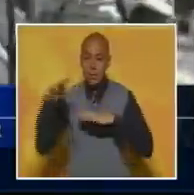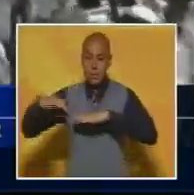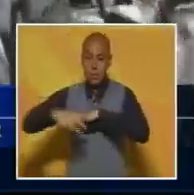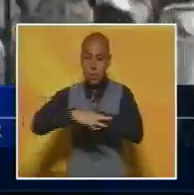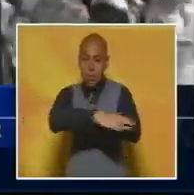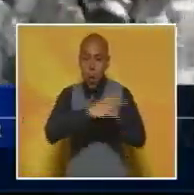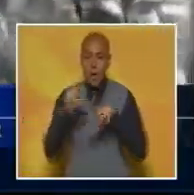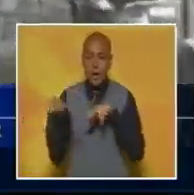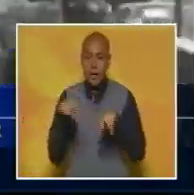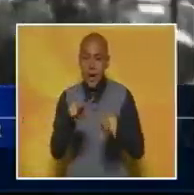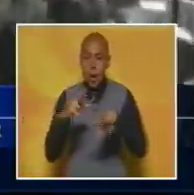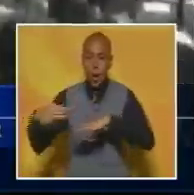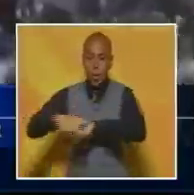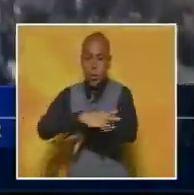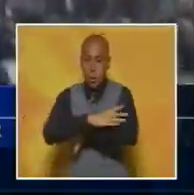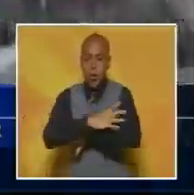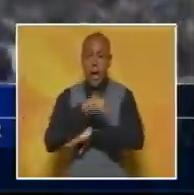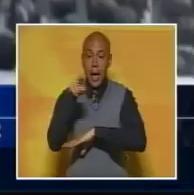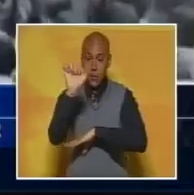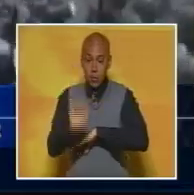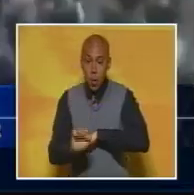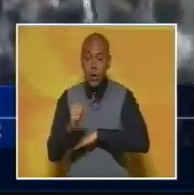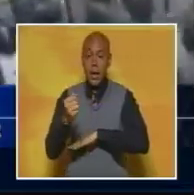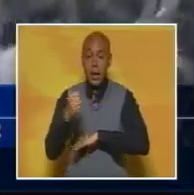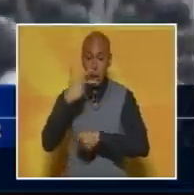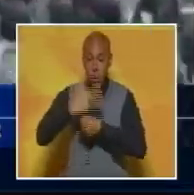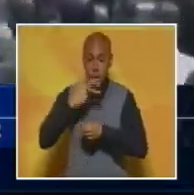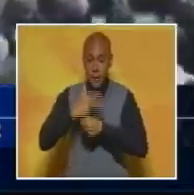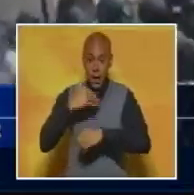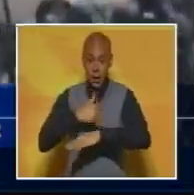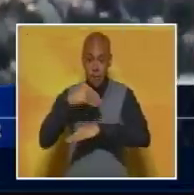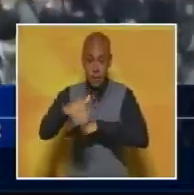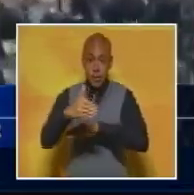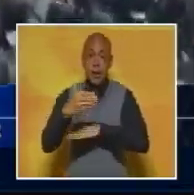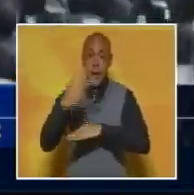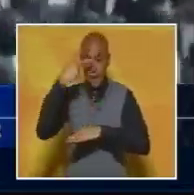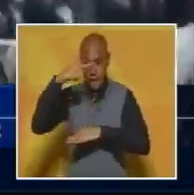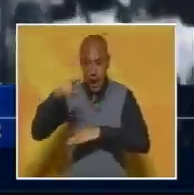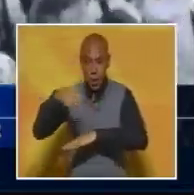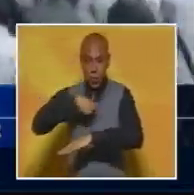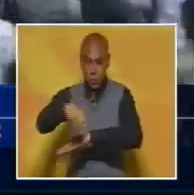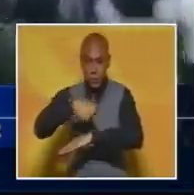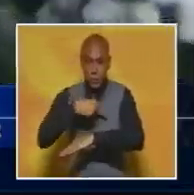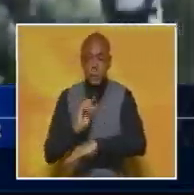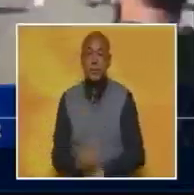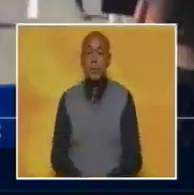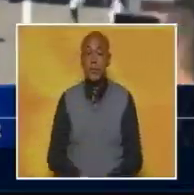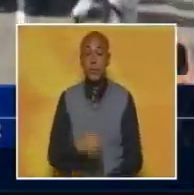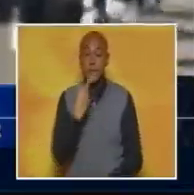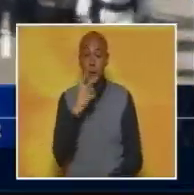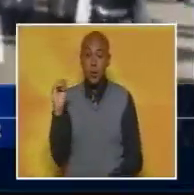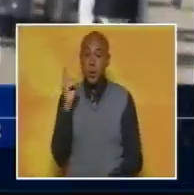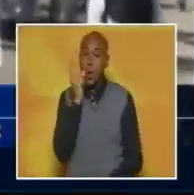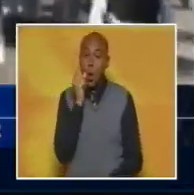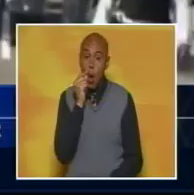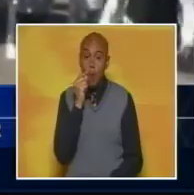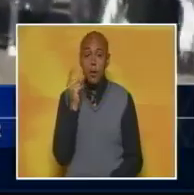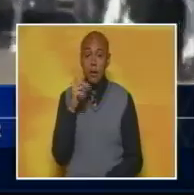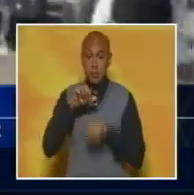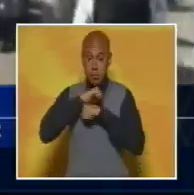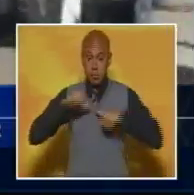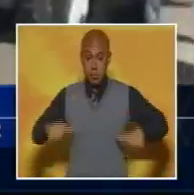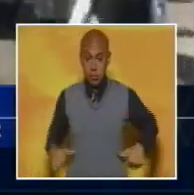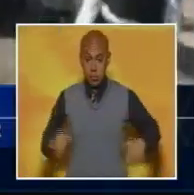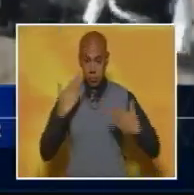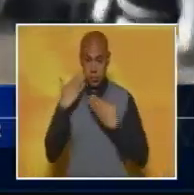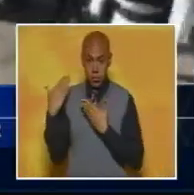Suchiate, frontera sur del país que divide a Guatemala del estado de Chiapas. Por otro lado, unos 200 agentes de la Guardia Nacional se